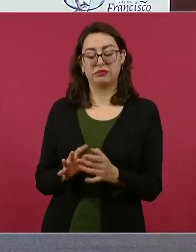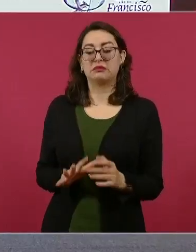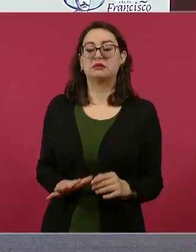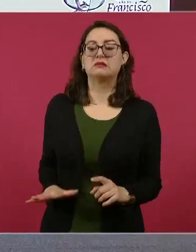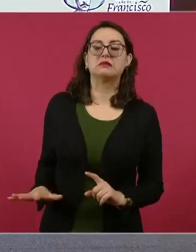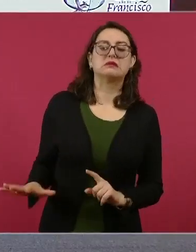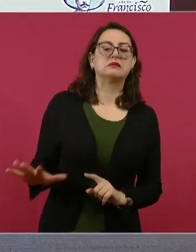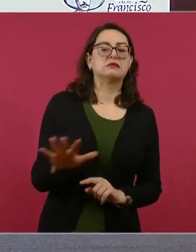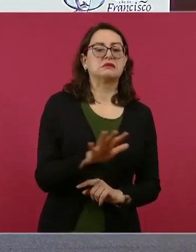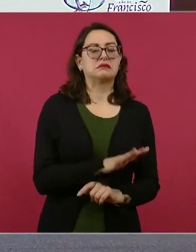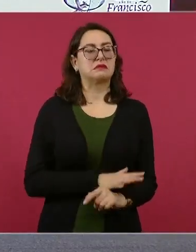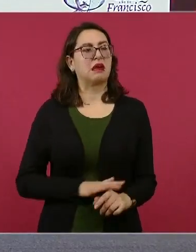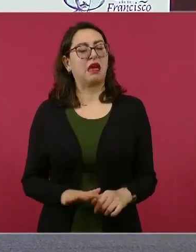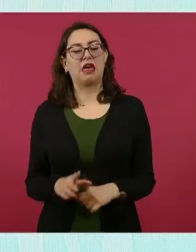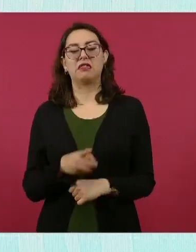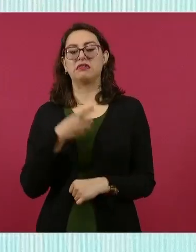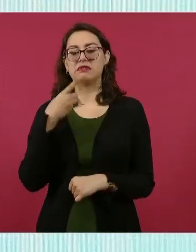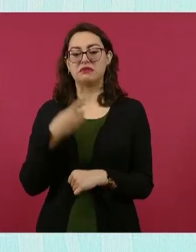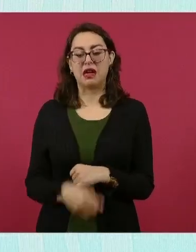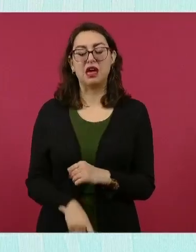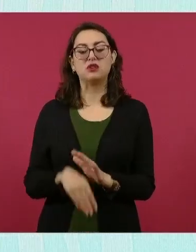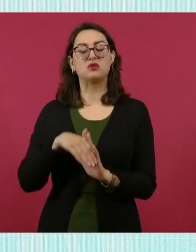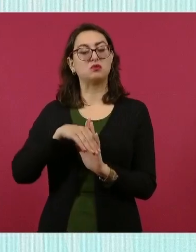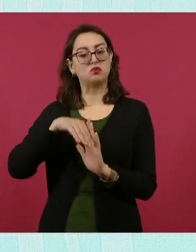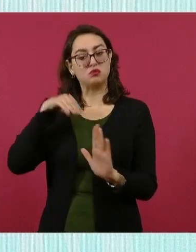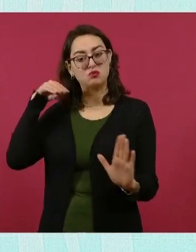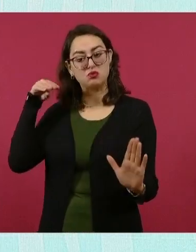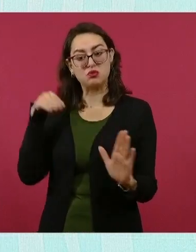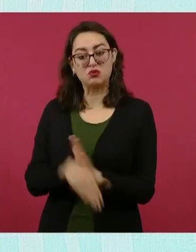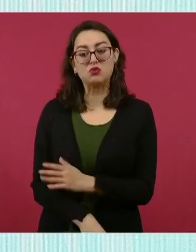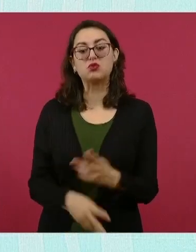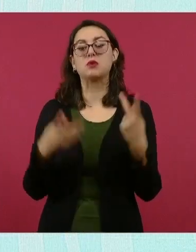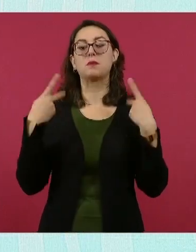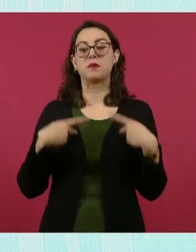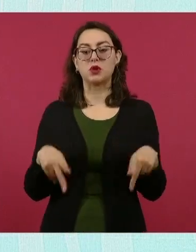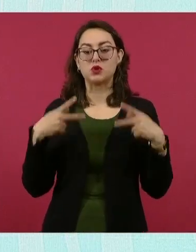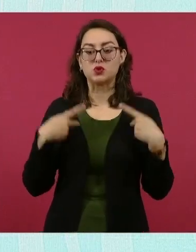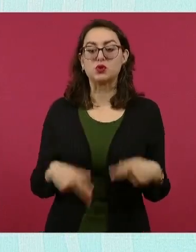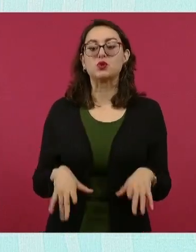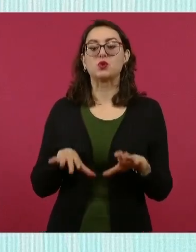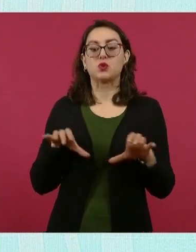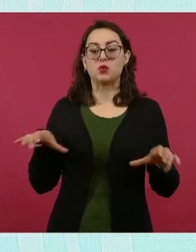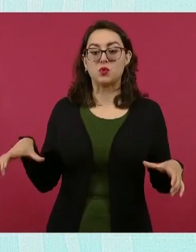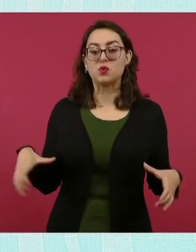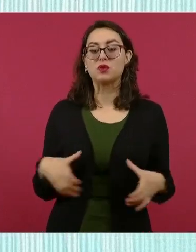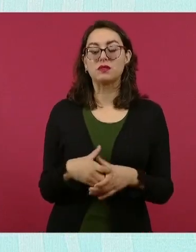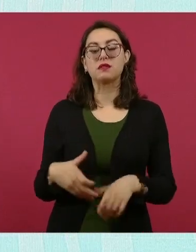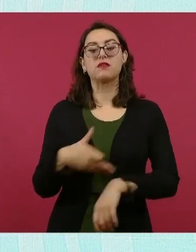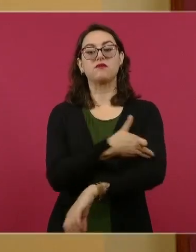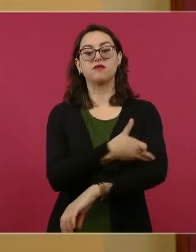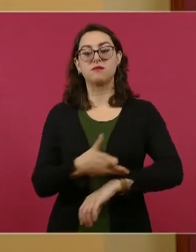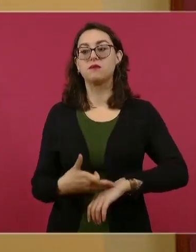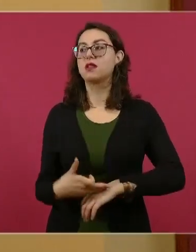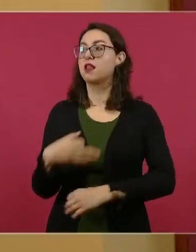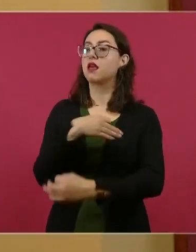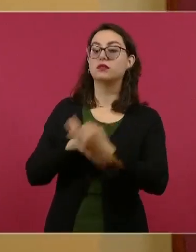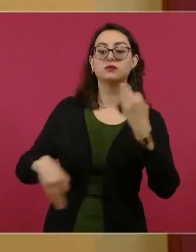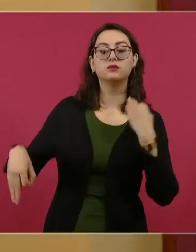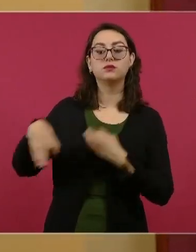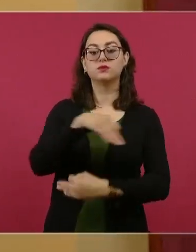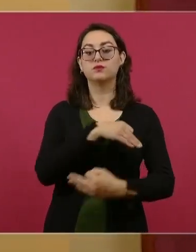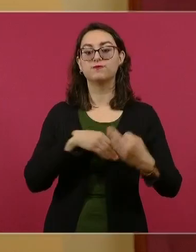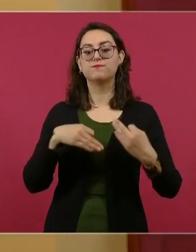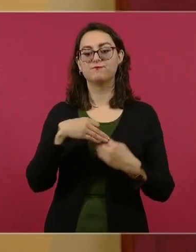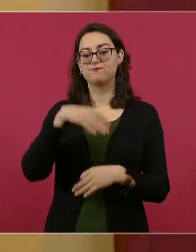la sociedad, va dañando a las personas, a las comunidades, a las familias, a la sociedad en su conjunto.